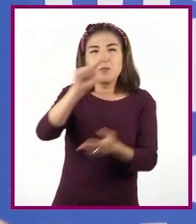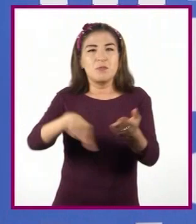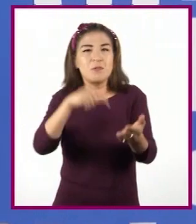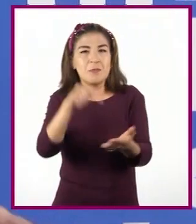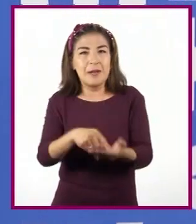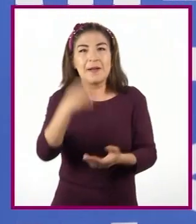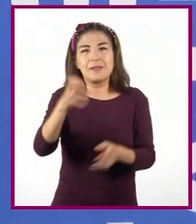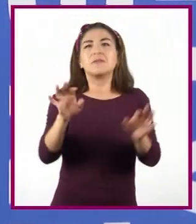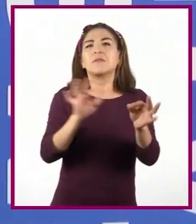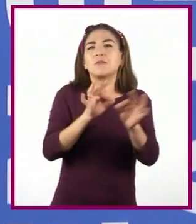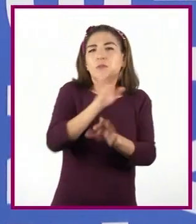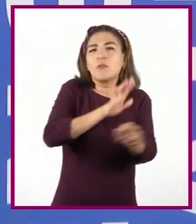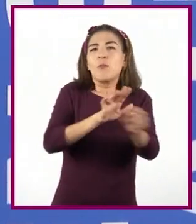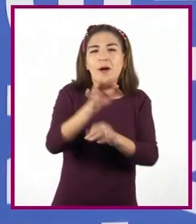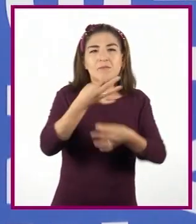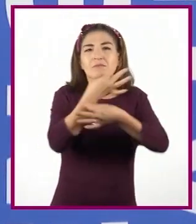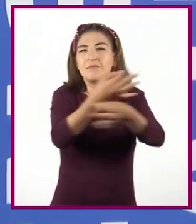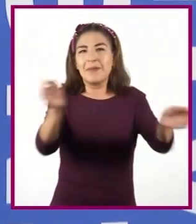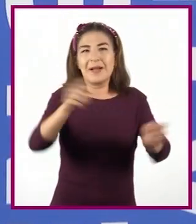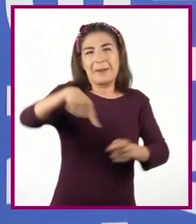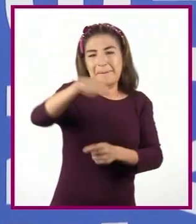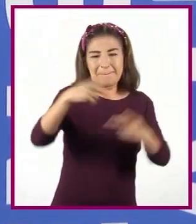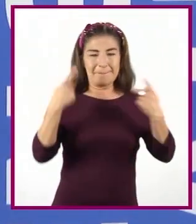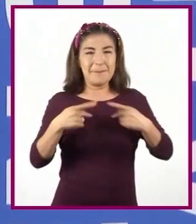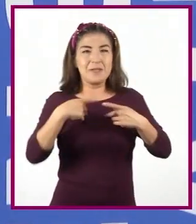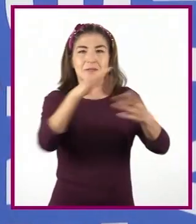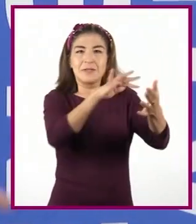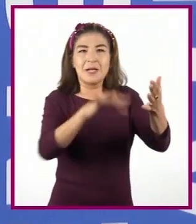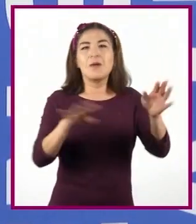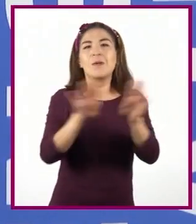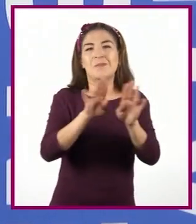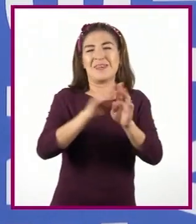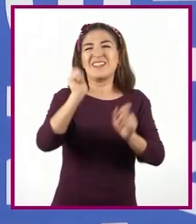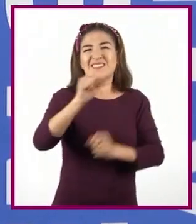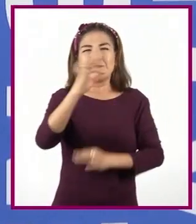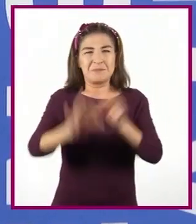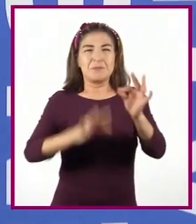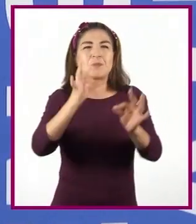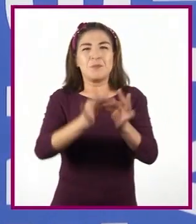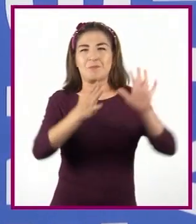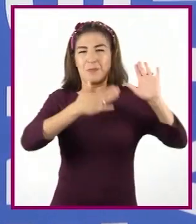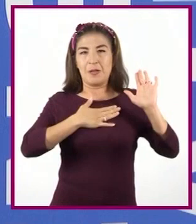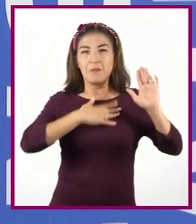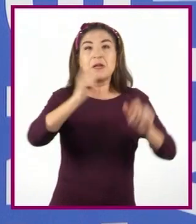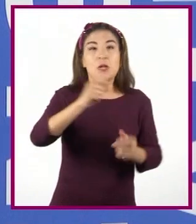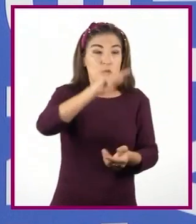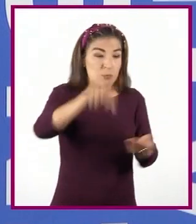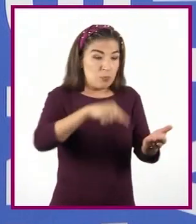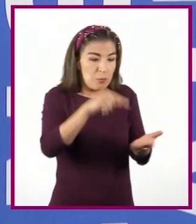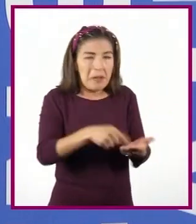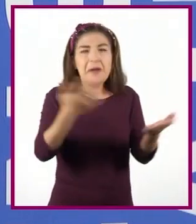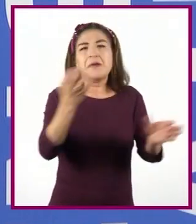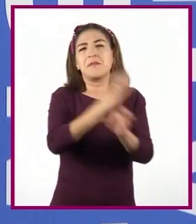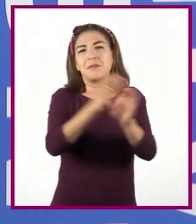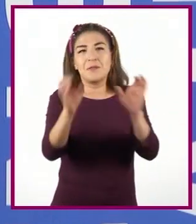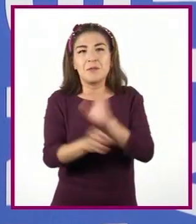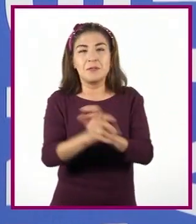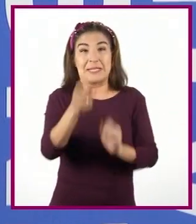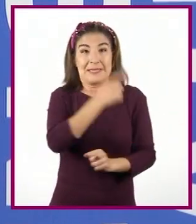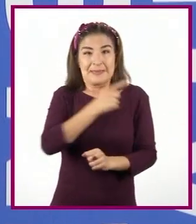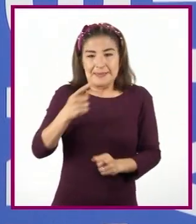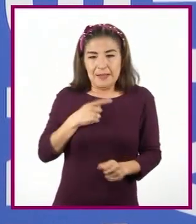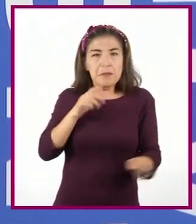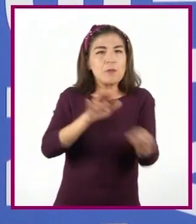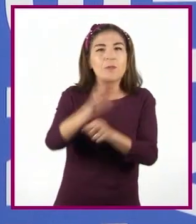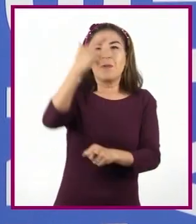el mensaje que estamos dando al lector, la promesa que menciona Chekhov, es que ese lugar o ese objeto tienen una razón de